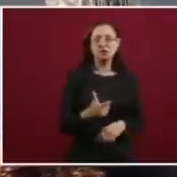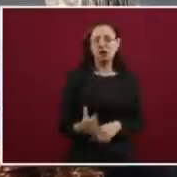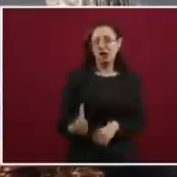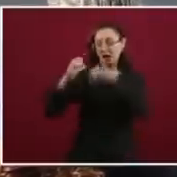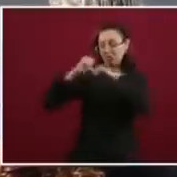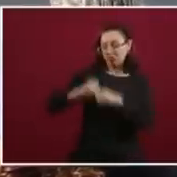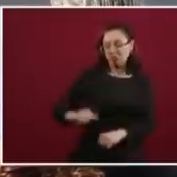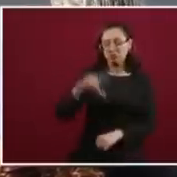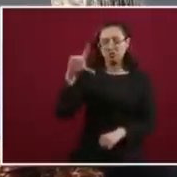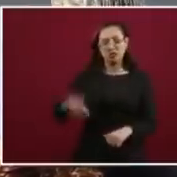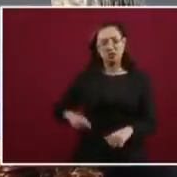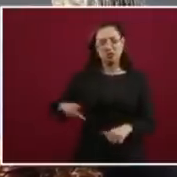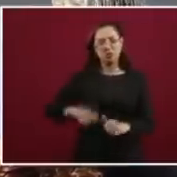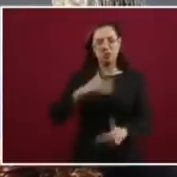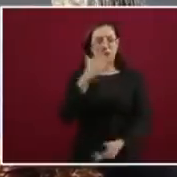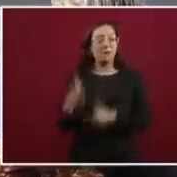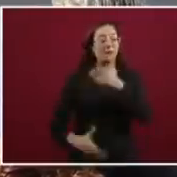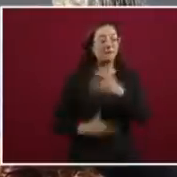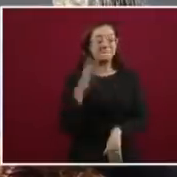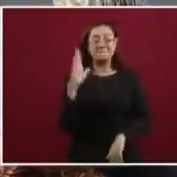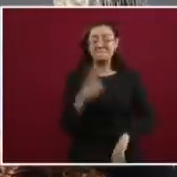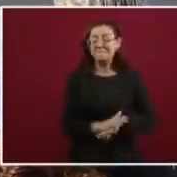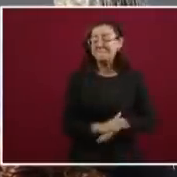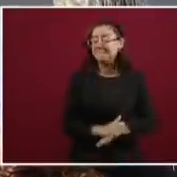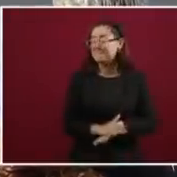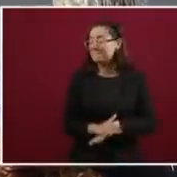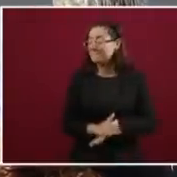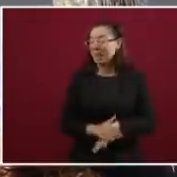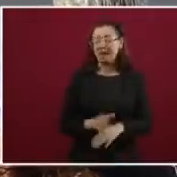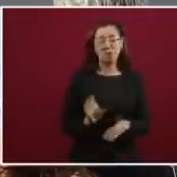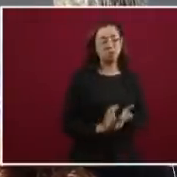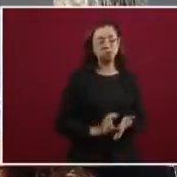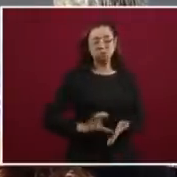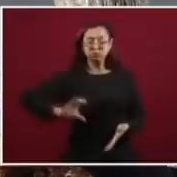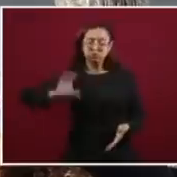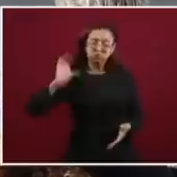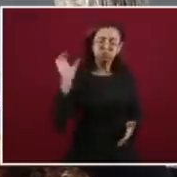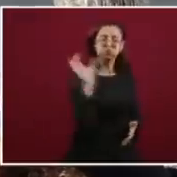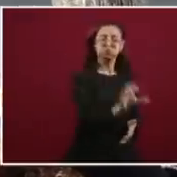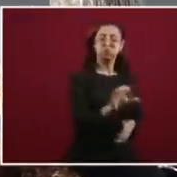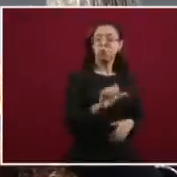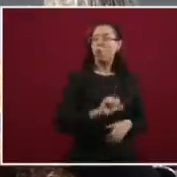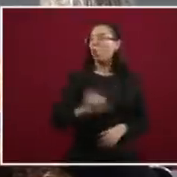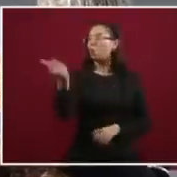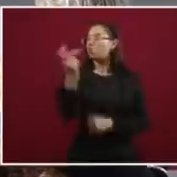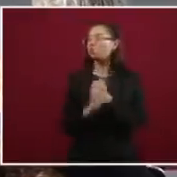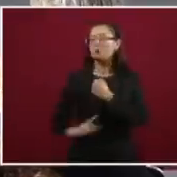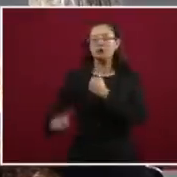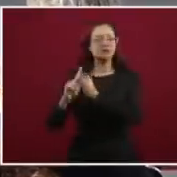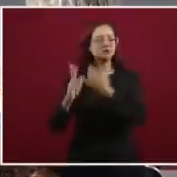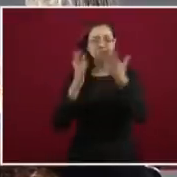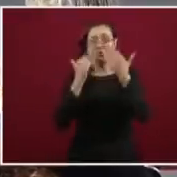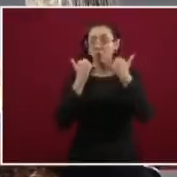funcionarios públicos de mexico eran los que mas cobraban en el mundo